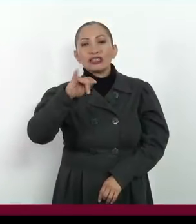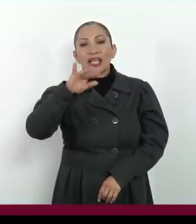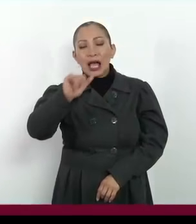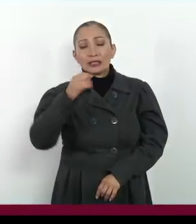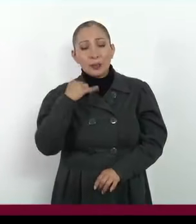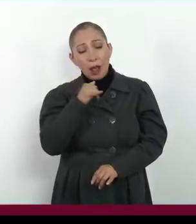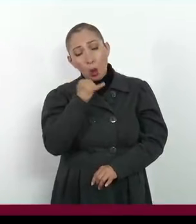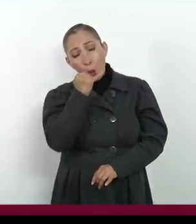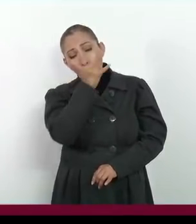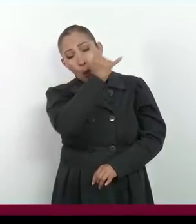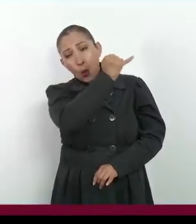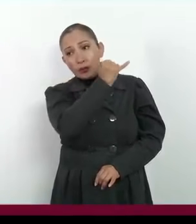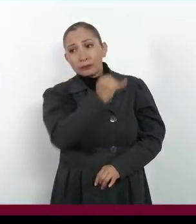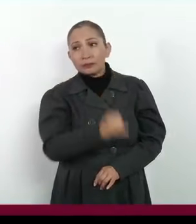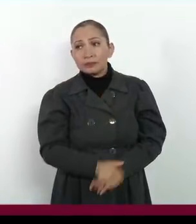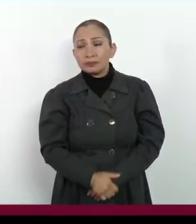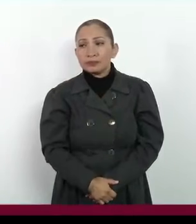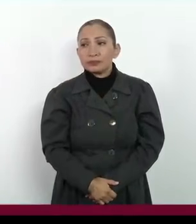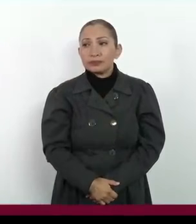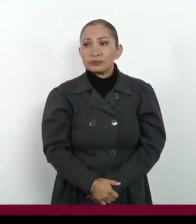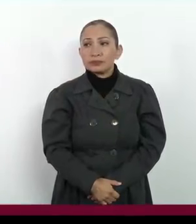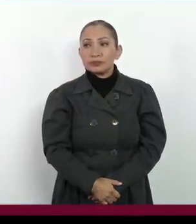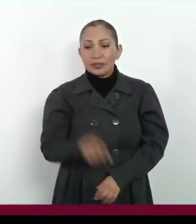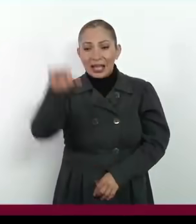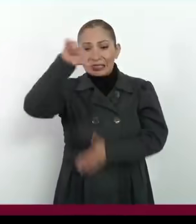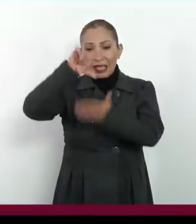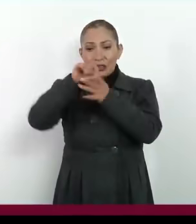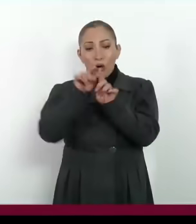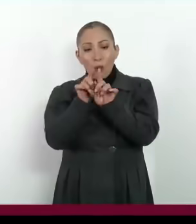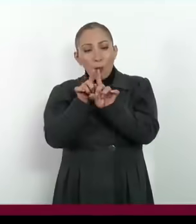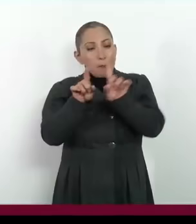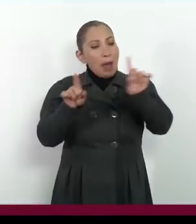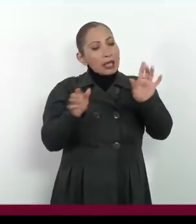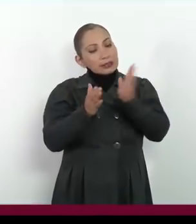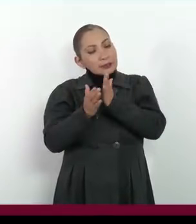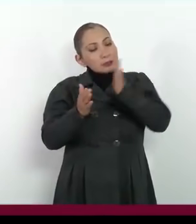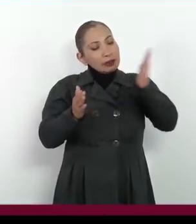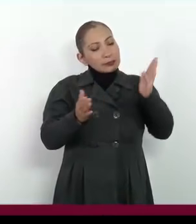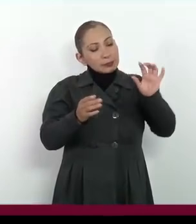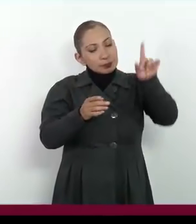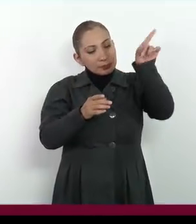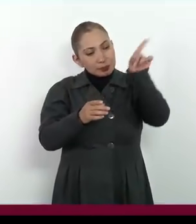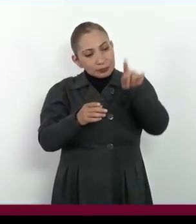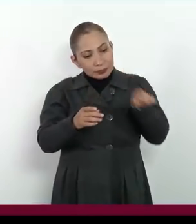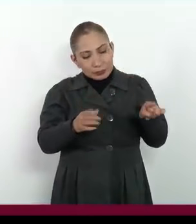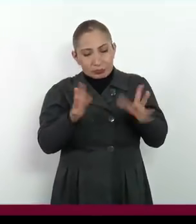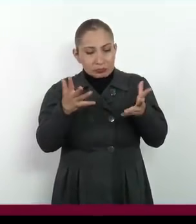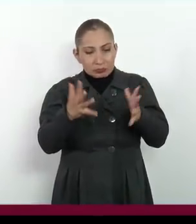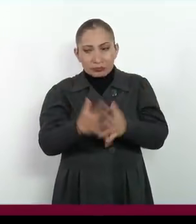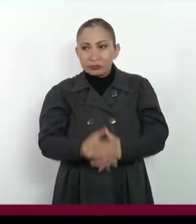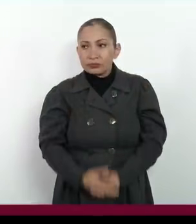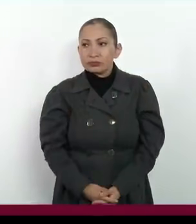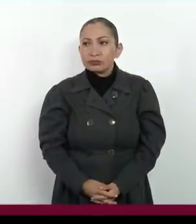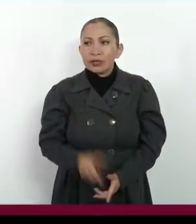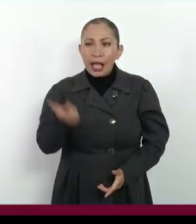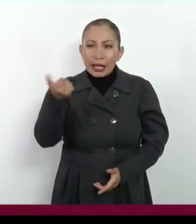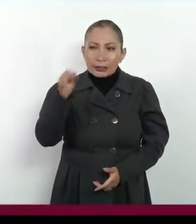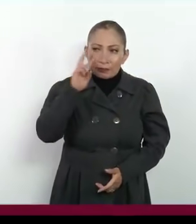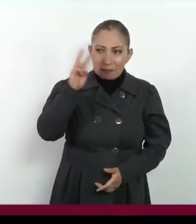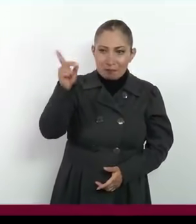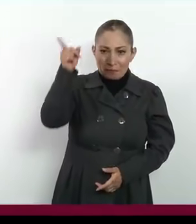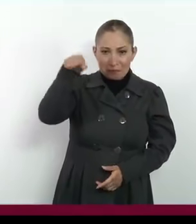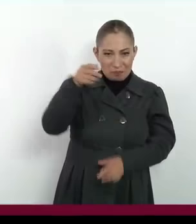cuando nos alejamos mucho del centro, de este centro. ¿Ok? Más o menos se ven